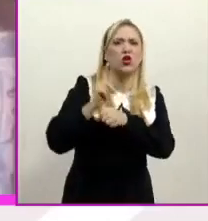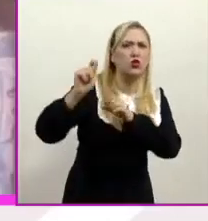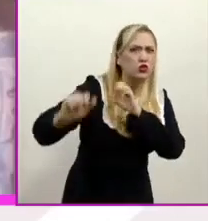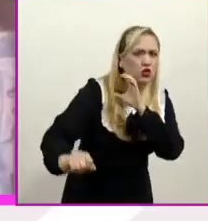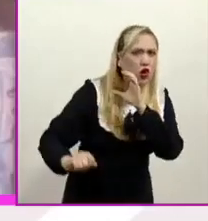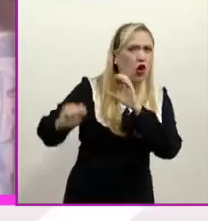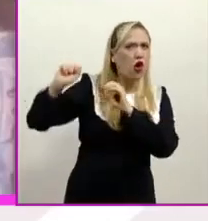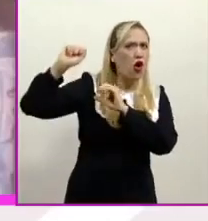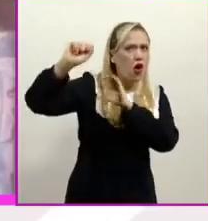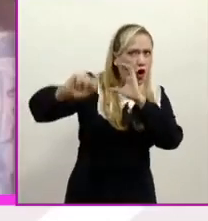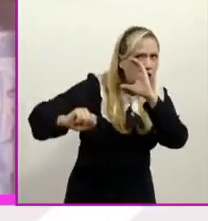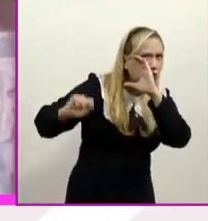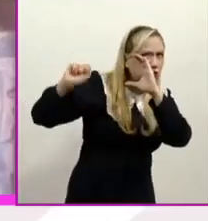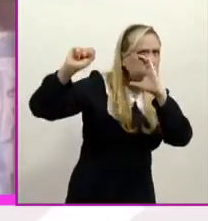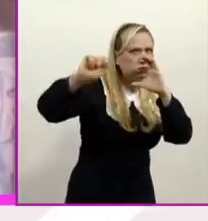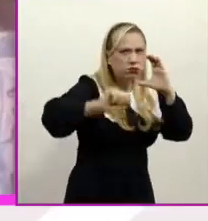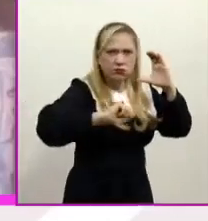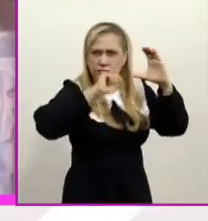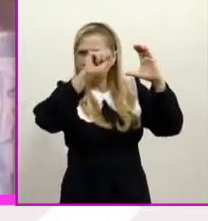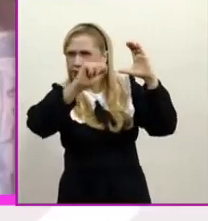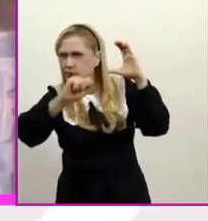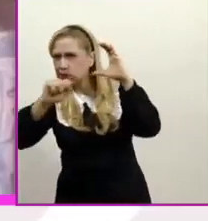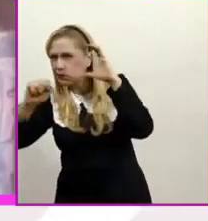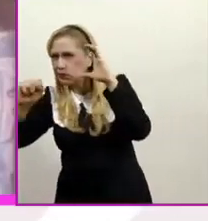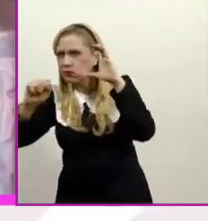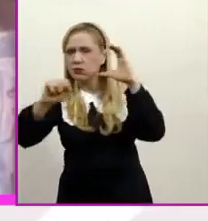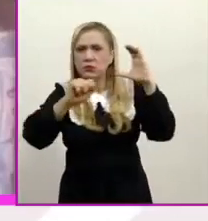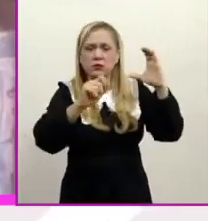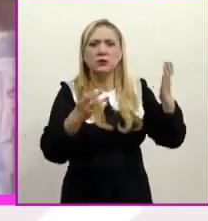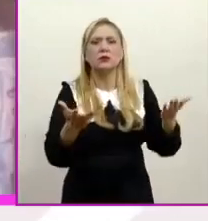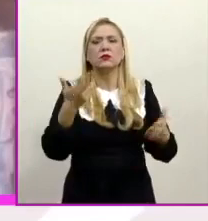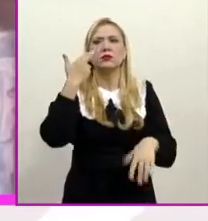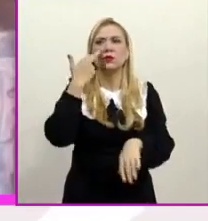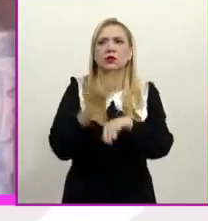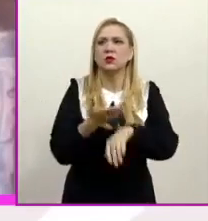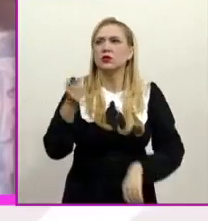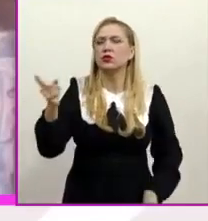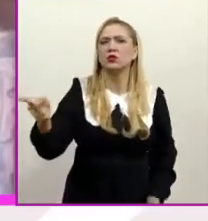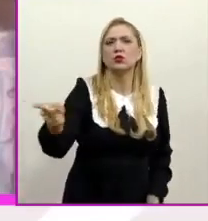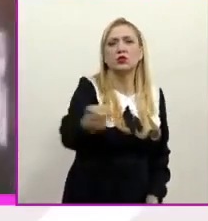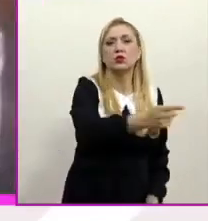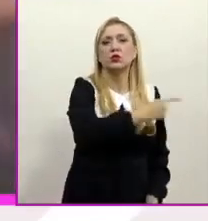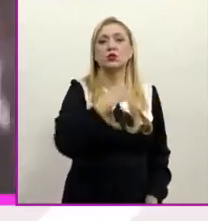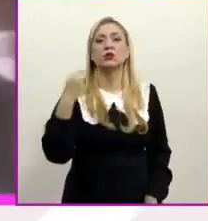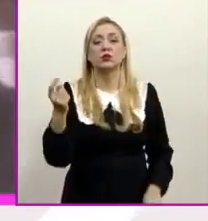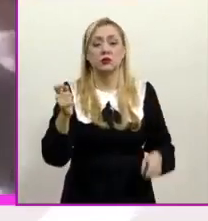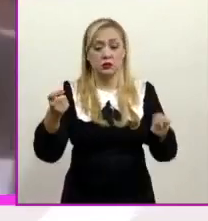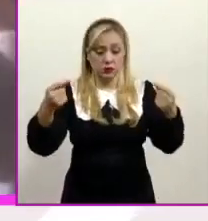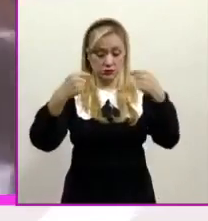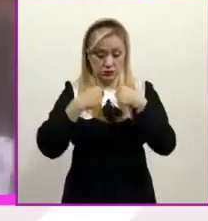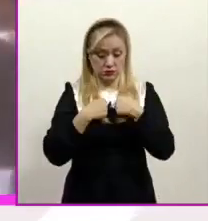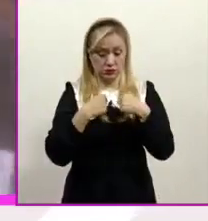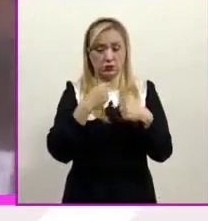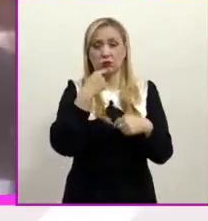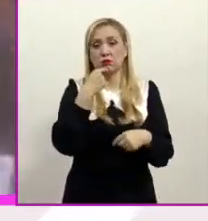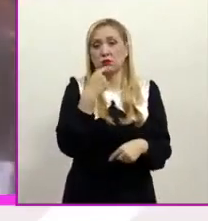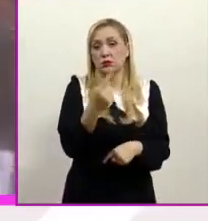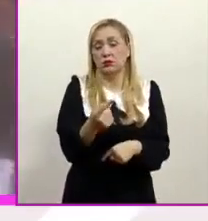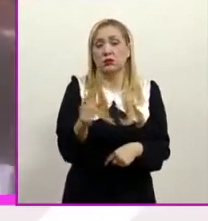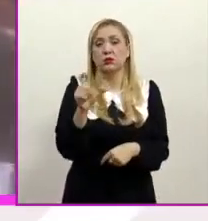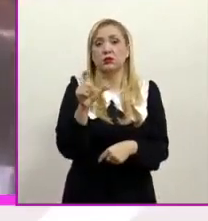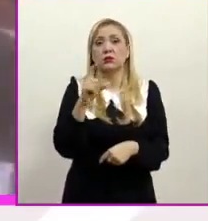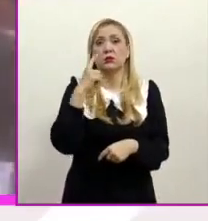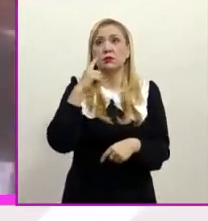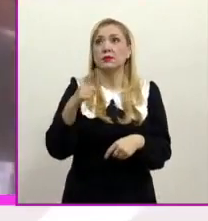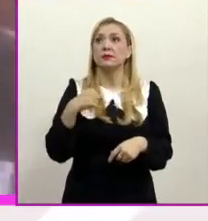que toma esas decisiones, la responsabilidad que tenemos de estar diciendo que en el momento en el que está en este marco